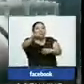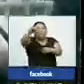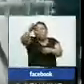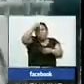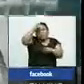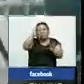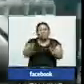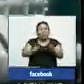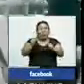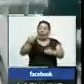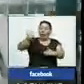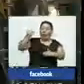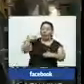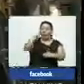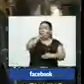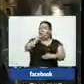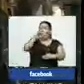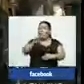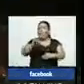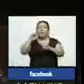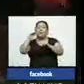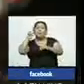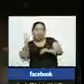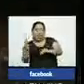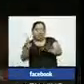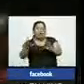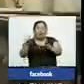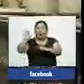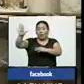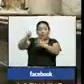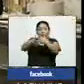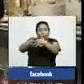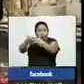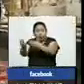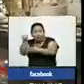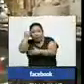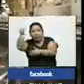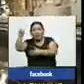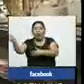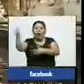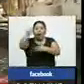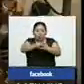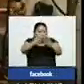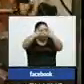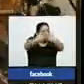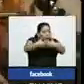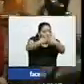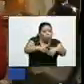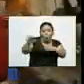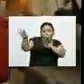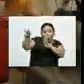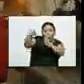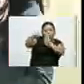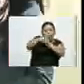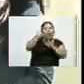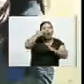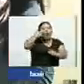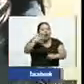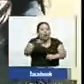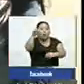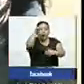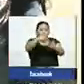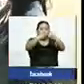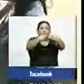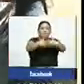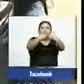surgió en el año 2006, en Estados Unidos, y que toma cada vez más fuerza entre los emprendedores y empresarios. Ejemplo de ello es